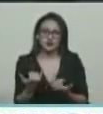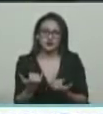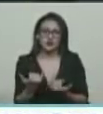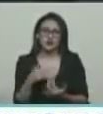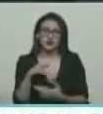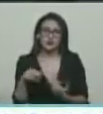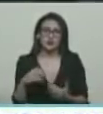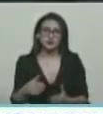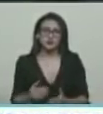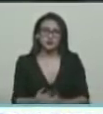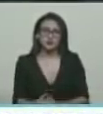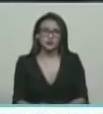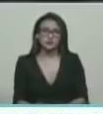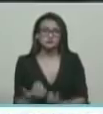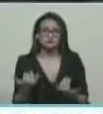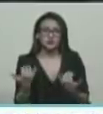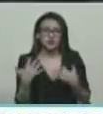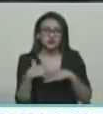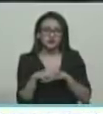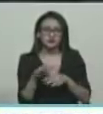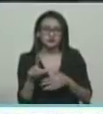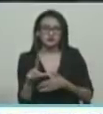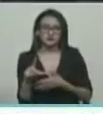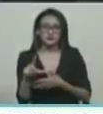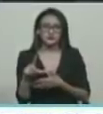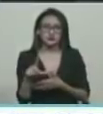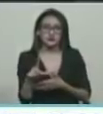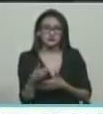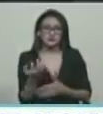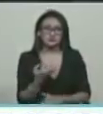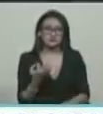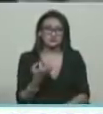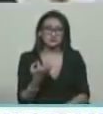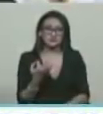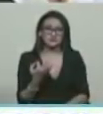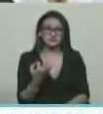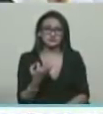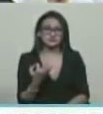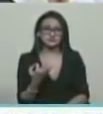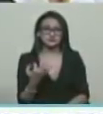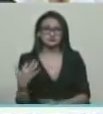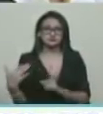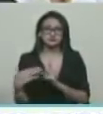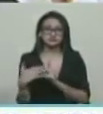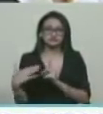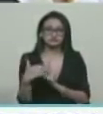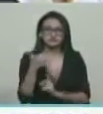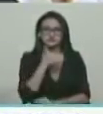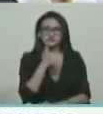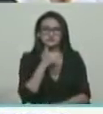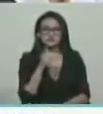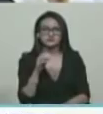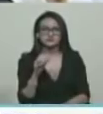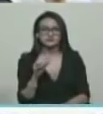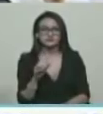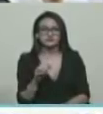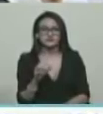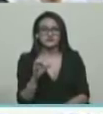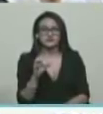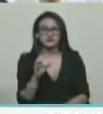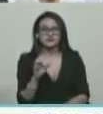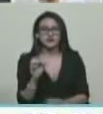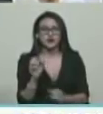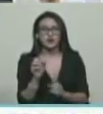revolución de la integración latinoamericana necesario para hacer frente a todos los ataques. Hablamos de la CELAD, de UNASUR, del